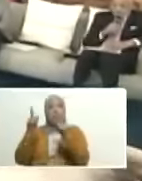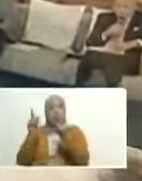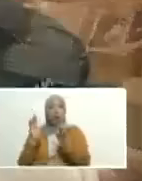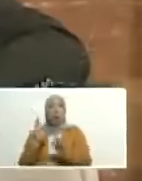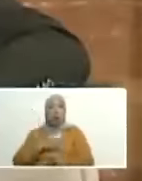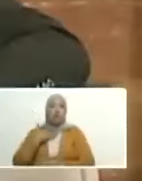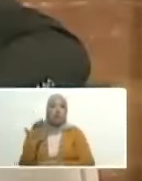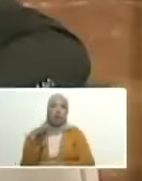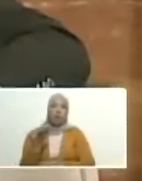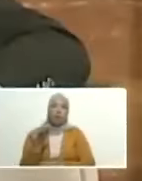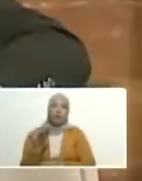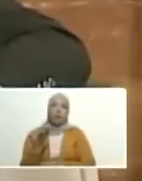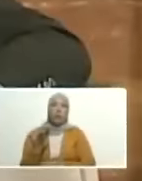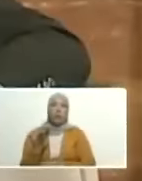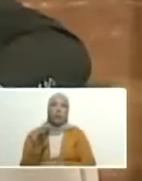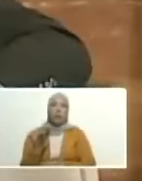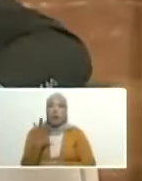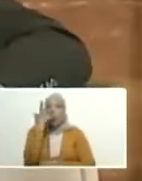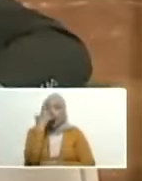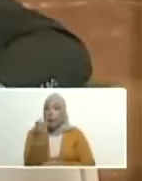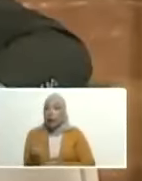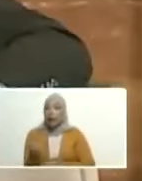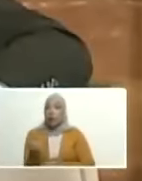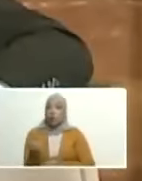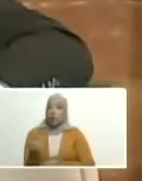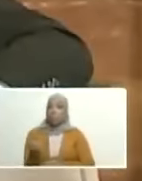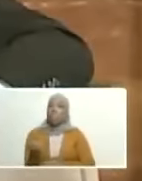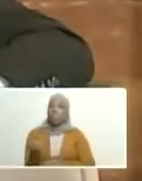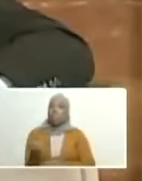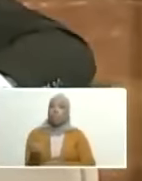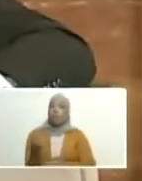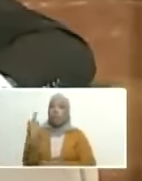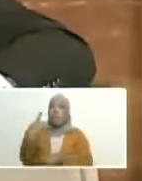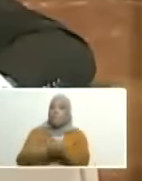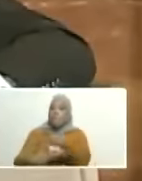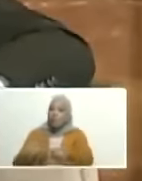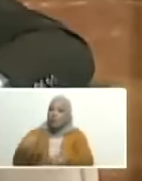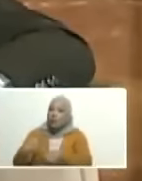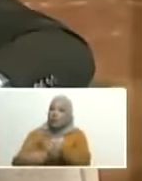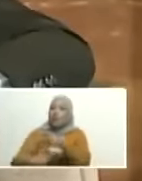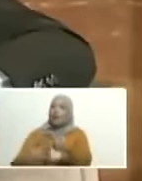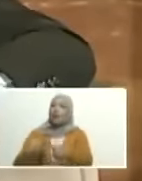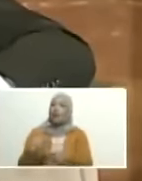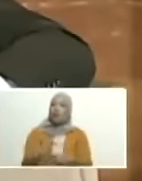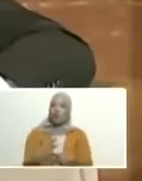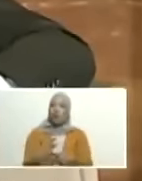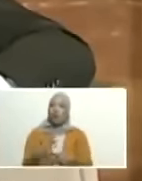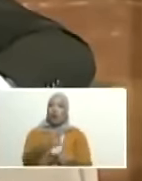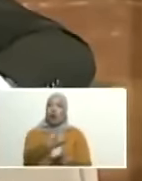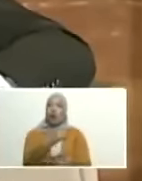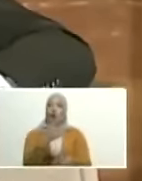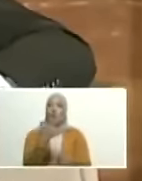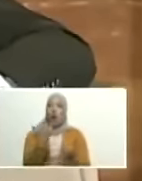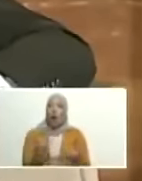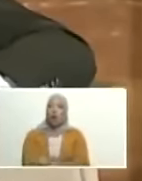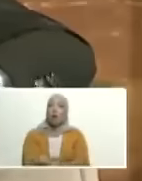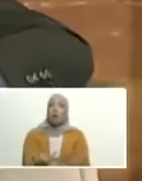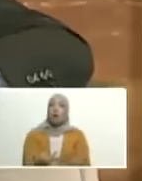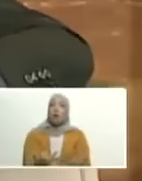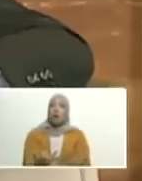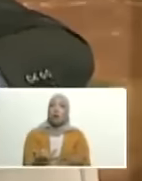sentido. Entendemos que esto es un proceso progresivo. Lo que sería lógico es